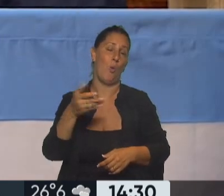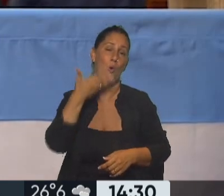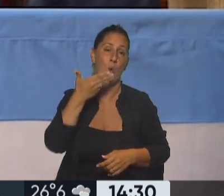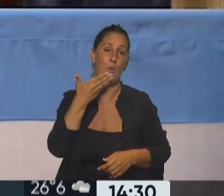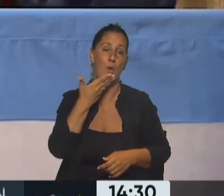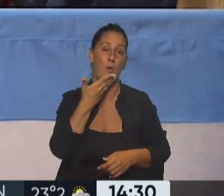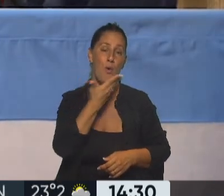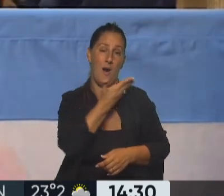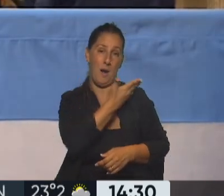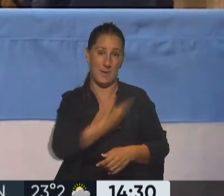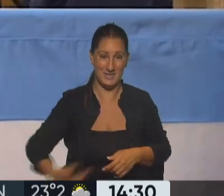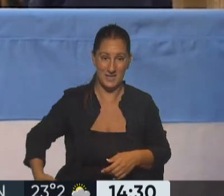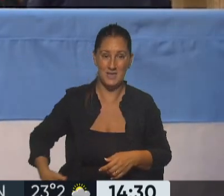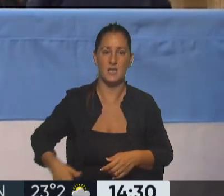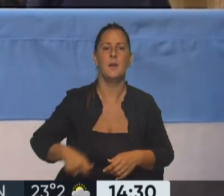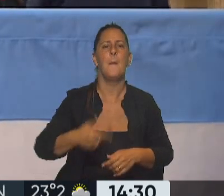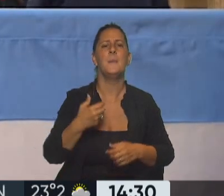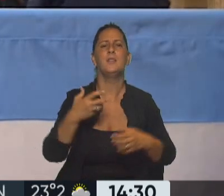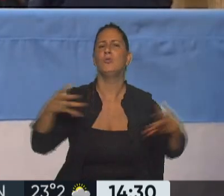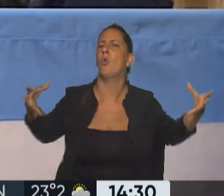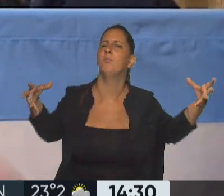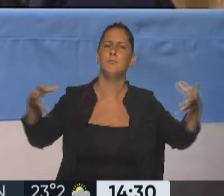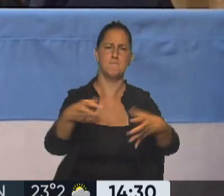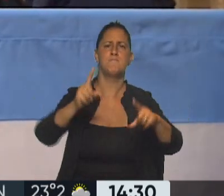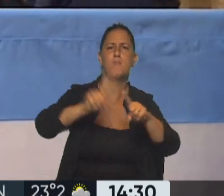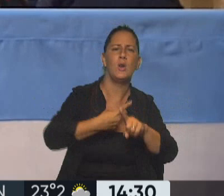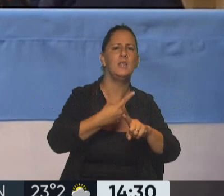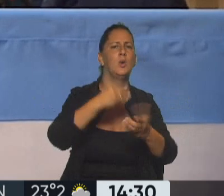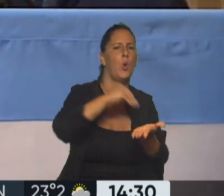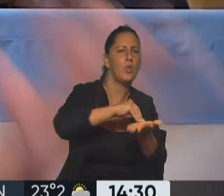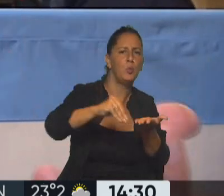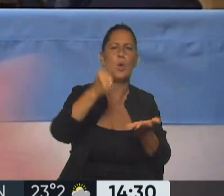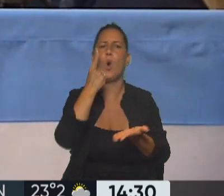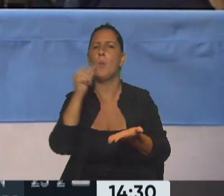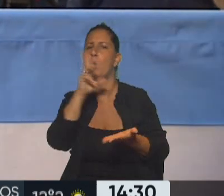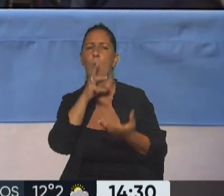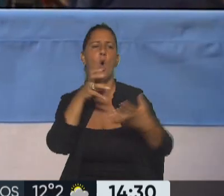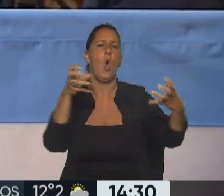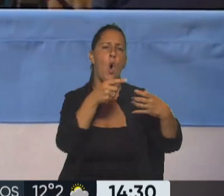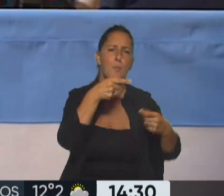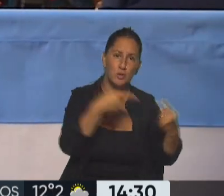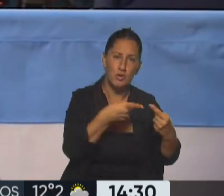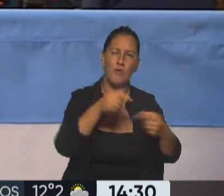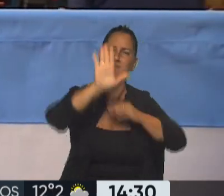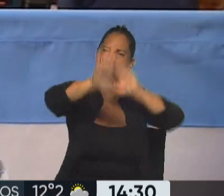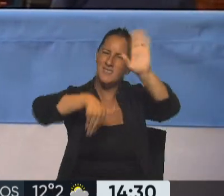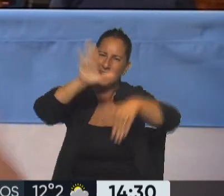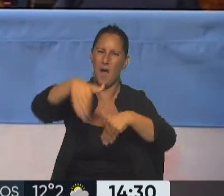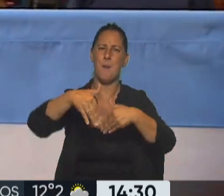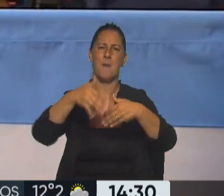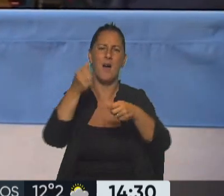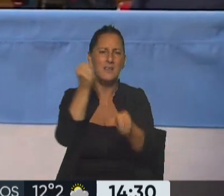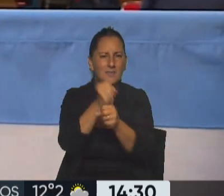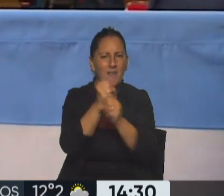presidente, ¿no? Cuando convoca a todas las fuerzas políticas, a todos los diputados y diputadas de la oposición a sentarse a trabajar,